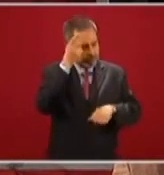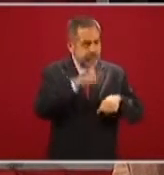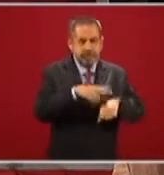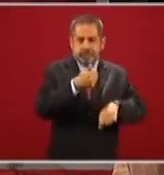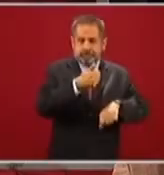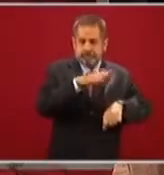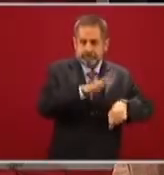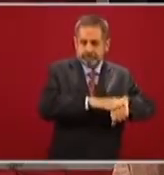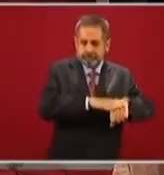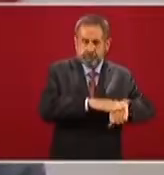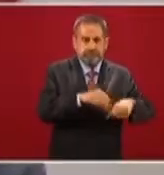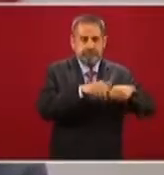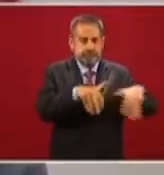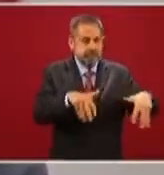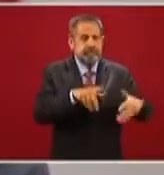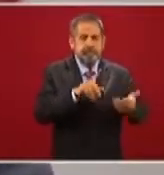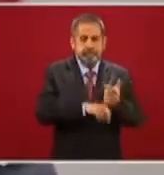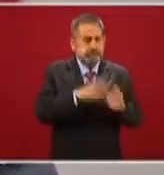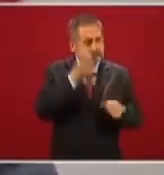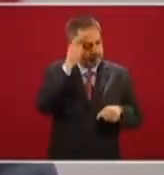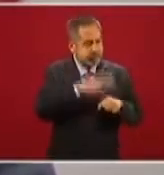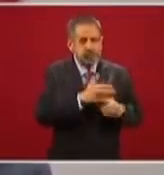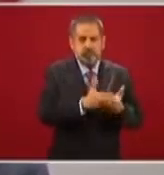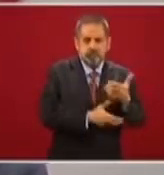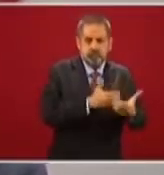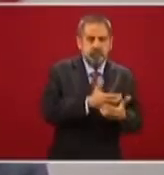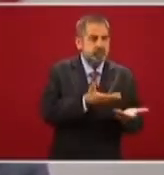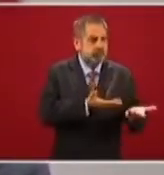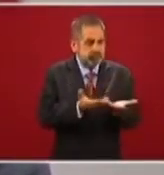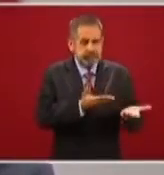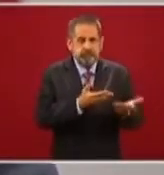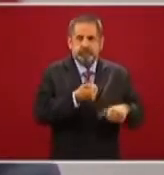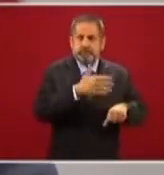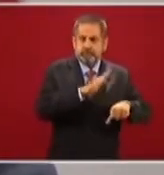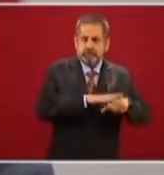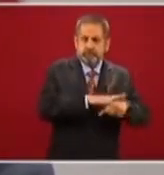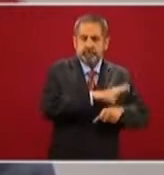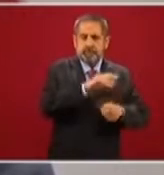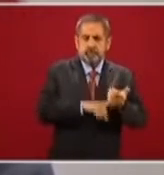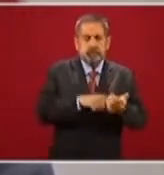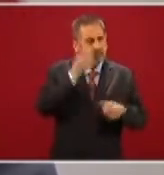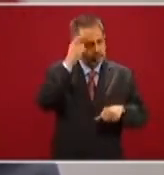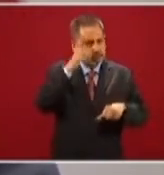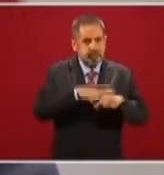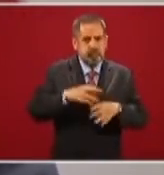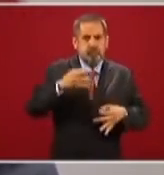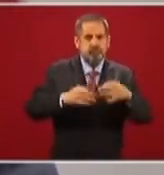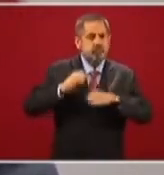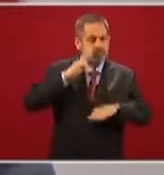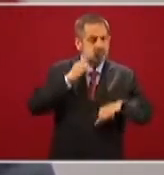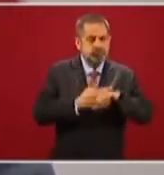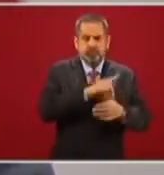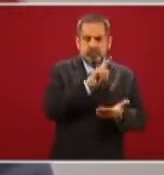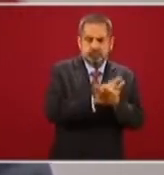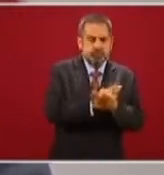administrativa depende la dirección comercial y de servicios, la dirección de administración y una dirección jurídica cuya